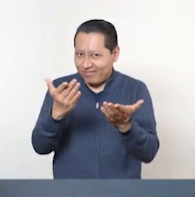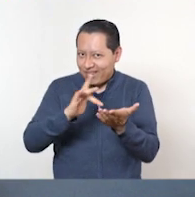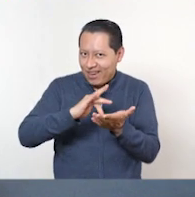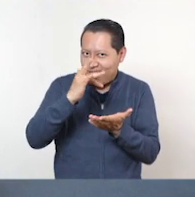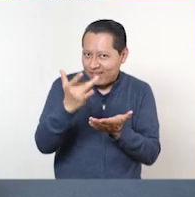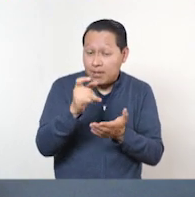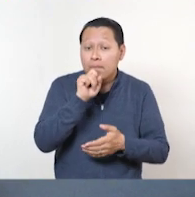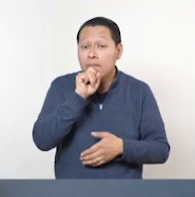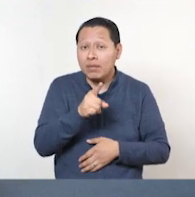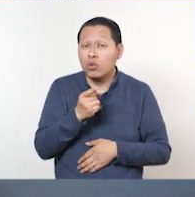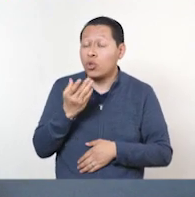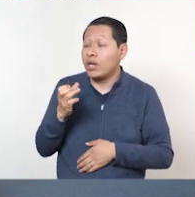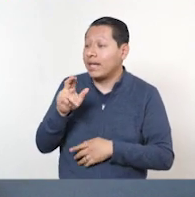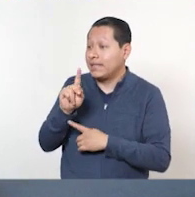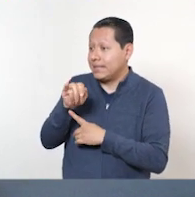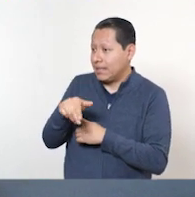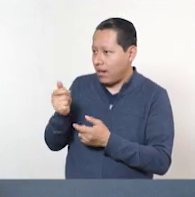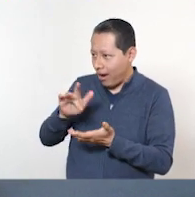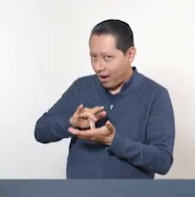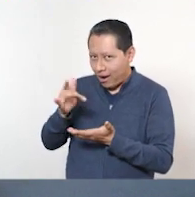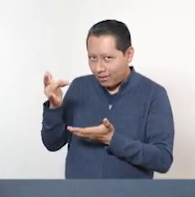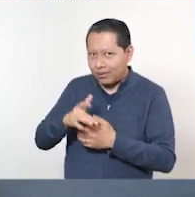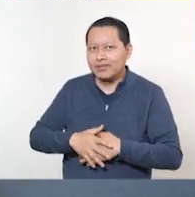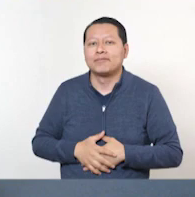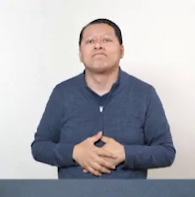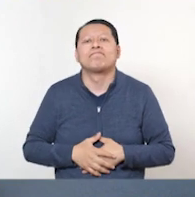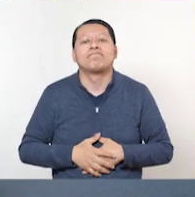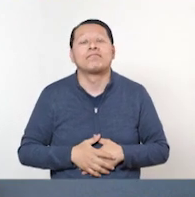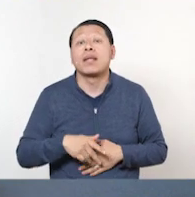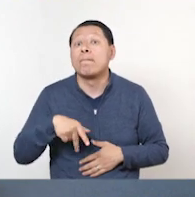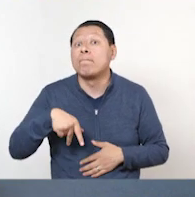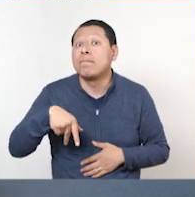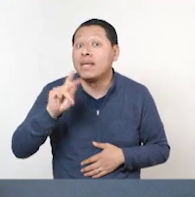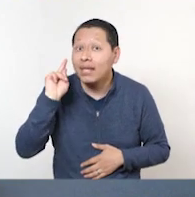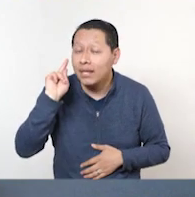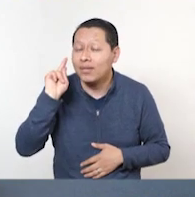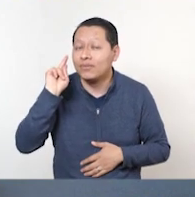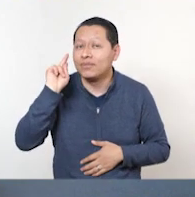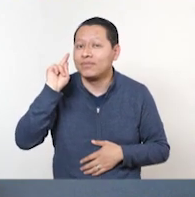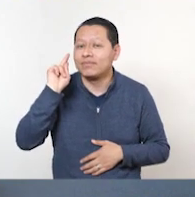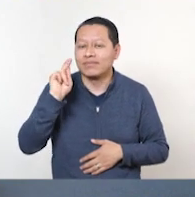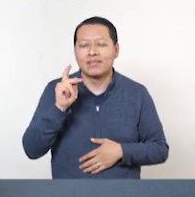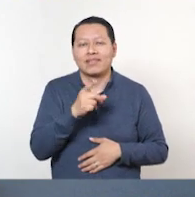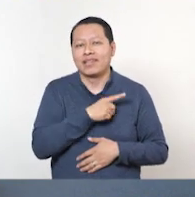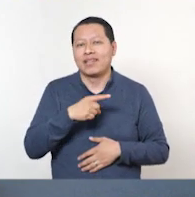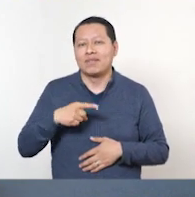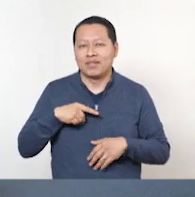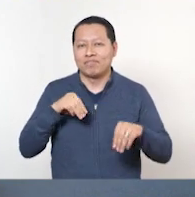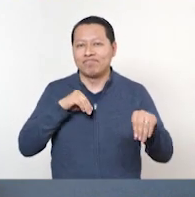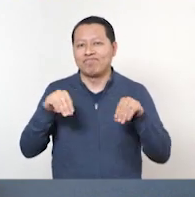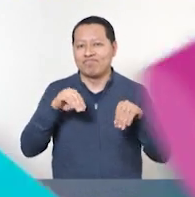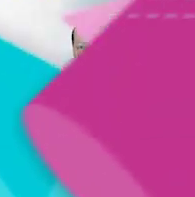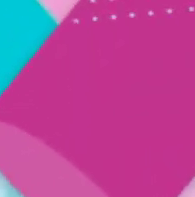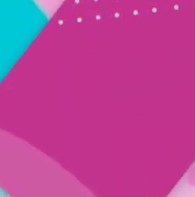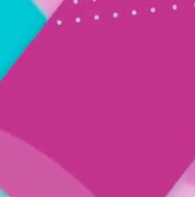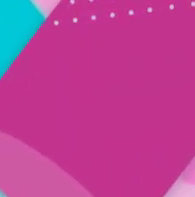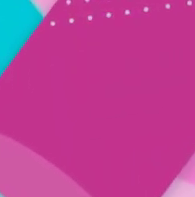cuarto grado, así como a Cristina Ramírez. Muchísimas gracias. Pero antes,